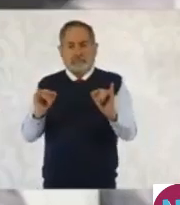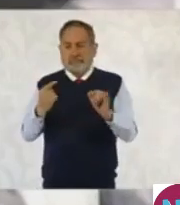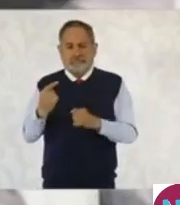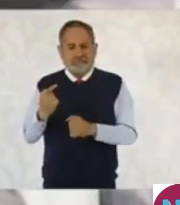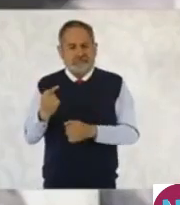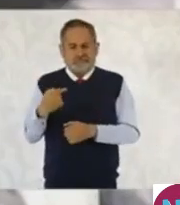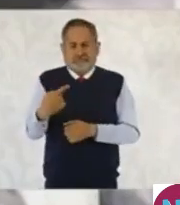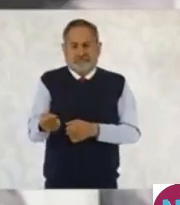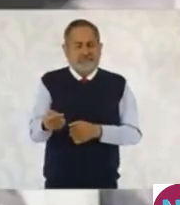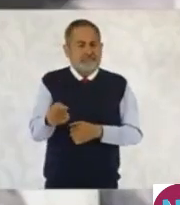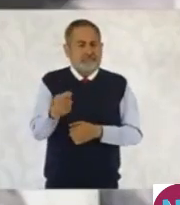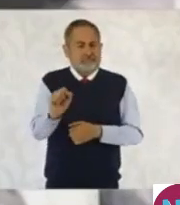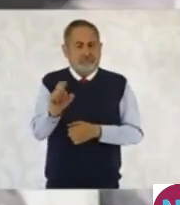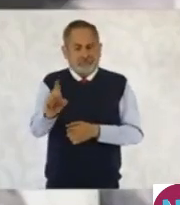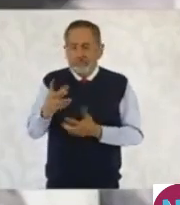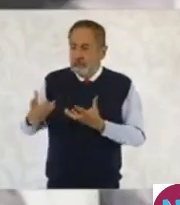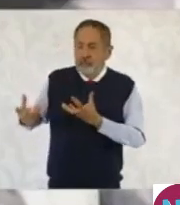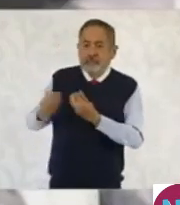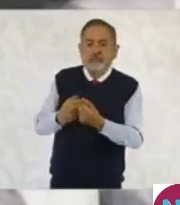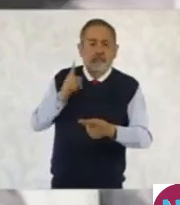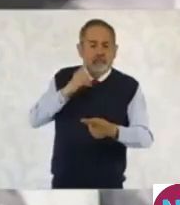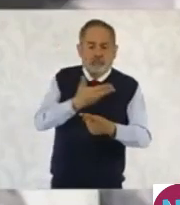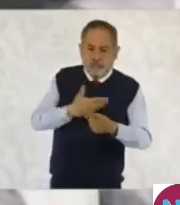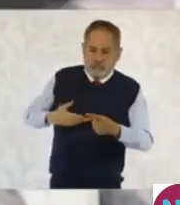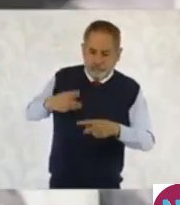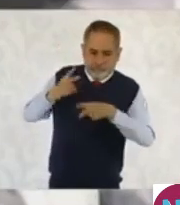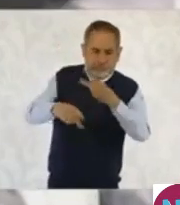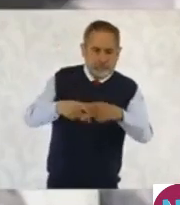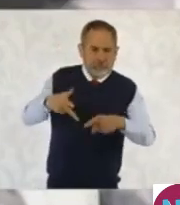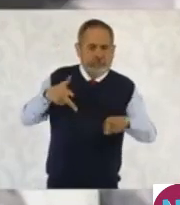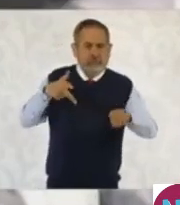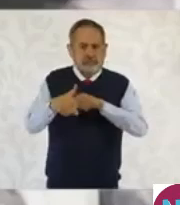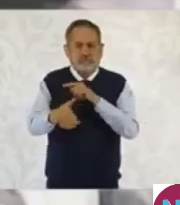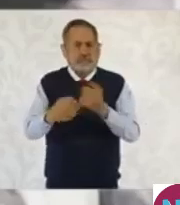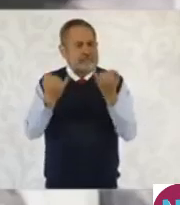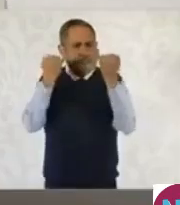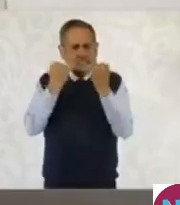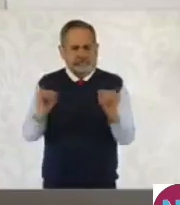semana estaremos con nuestra presidenta inaugurándolo. Siguiente, por favor.